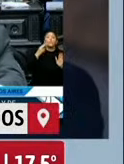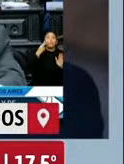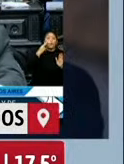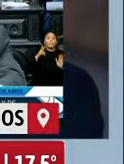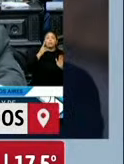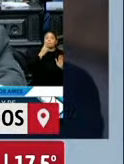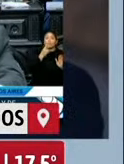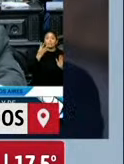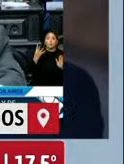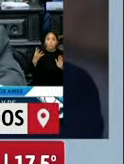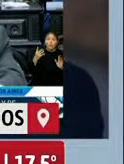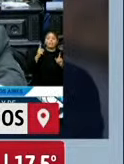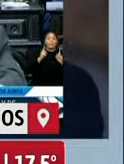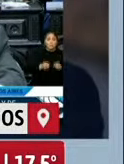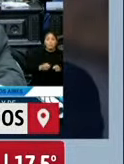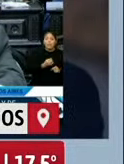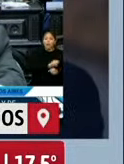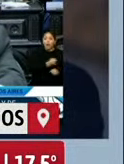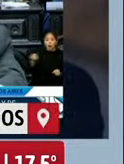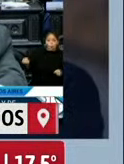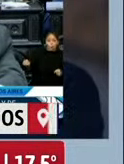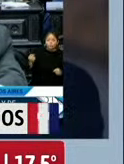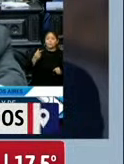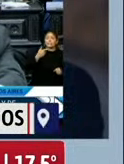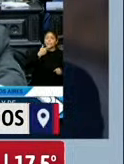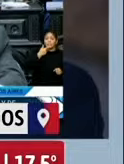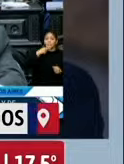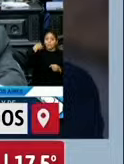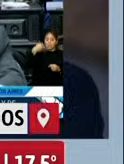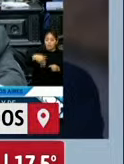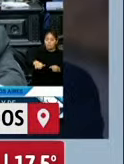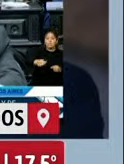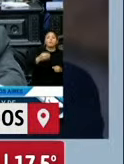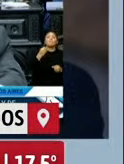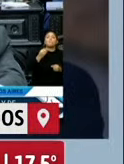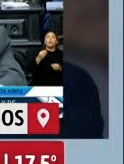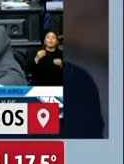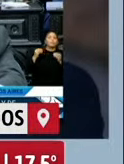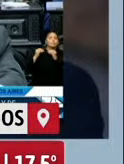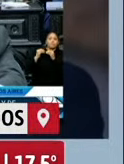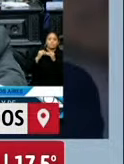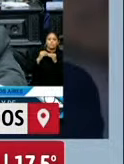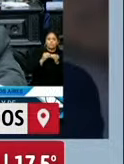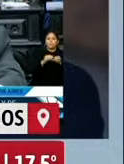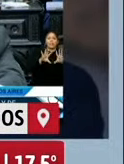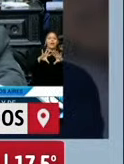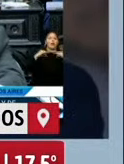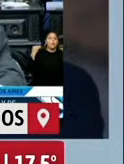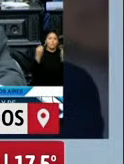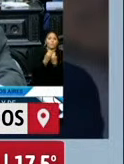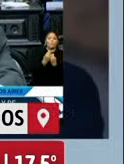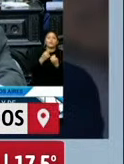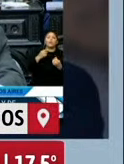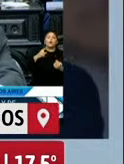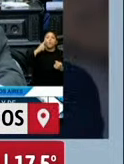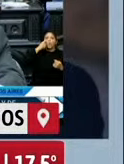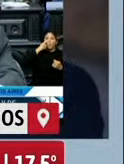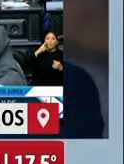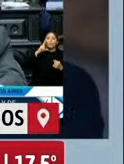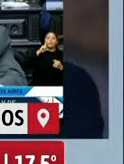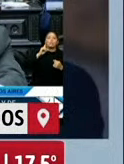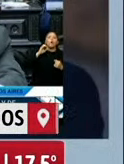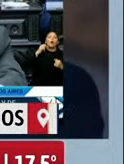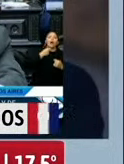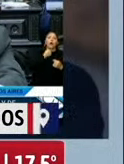una una gran parte de la población reconoce que está mal la cantidad de de personas que se reconocen que